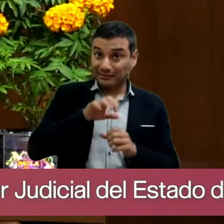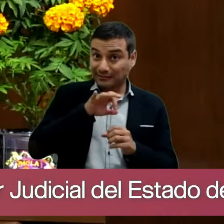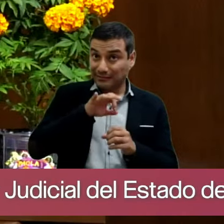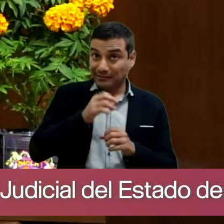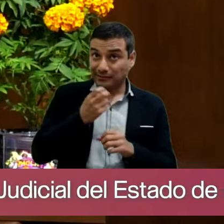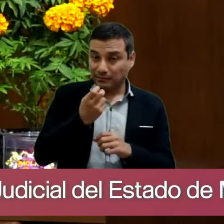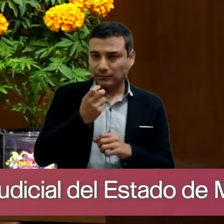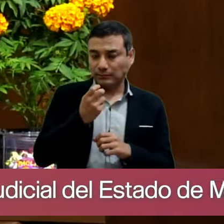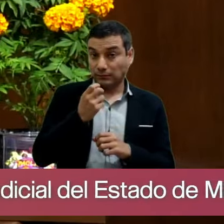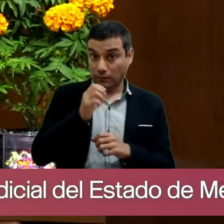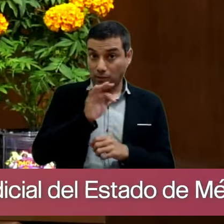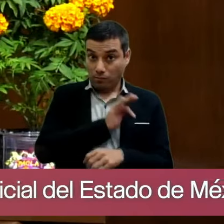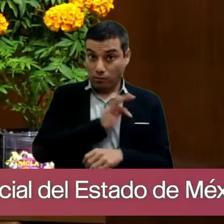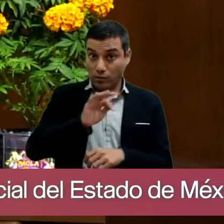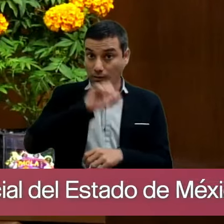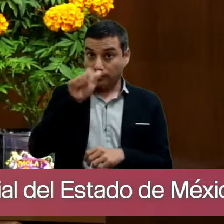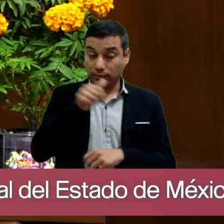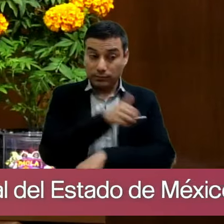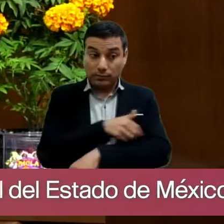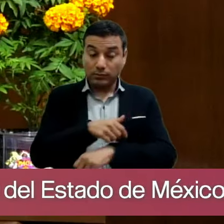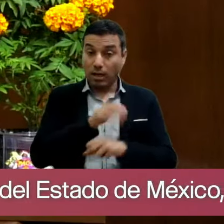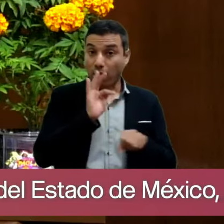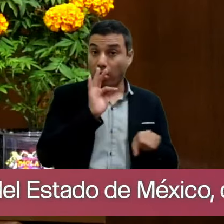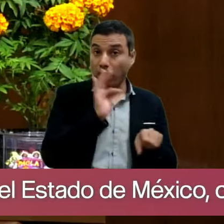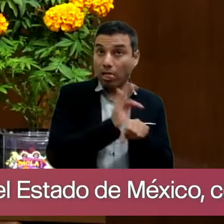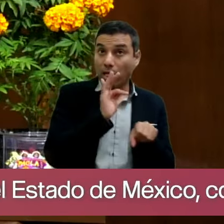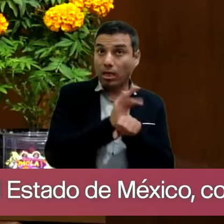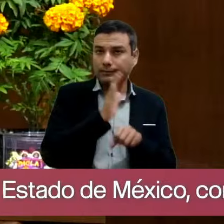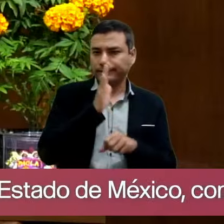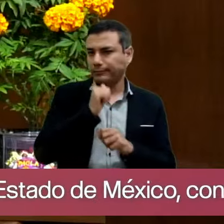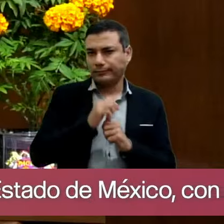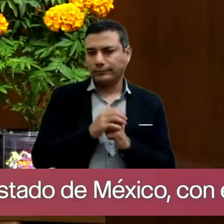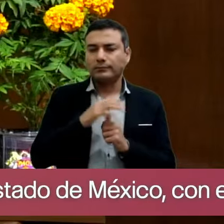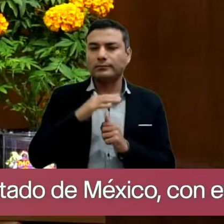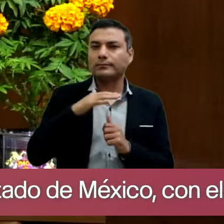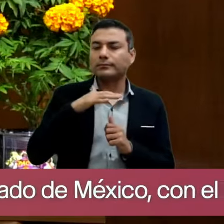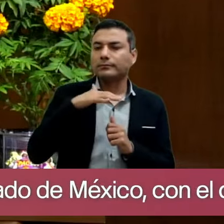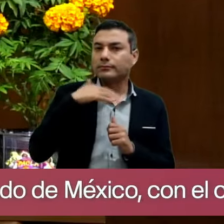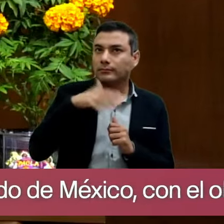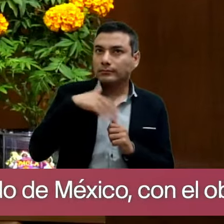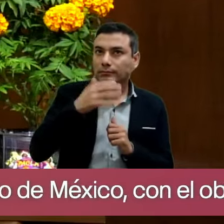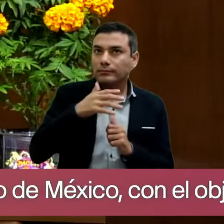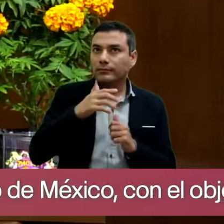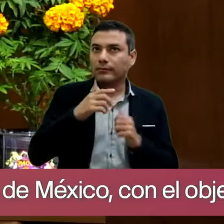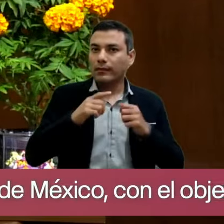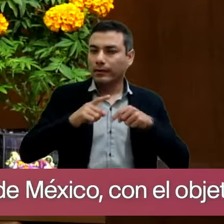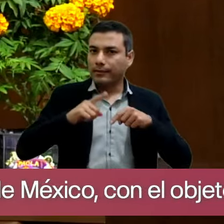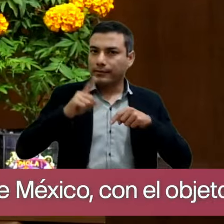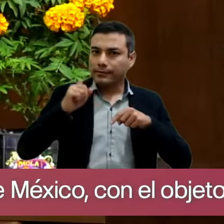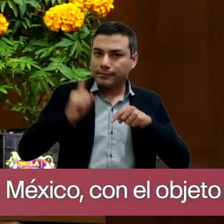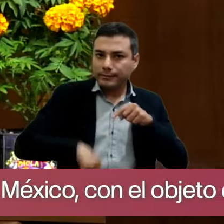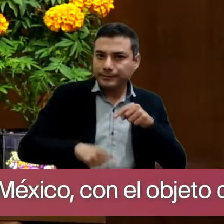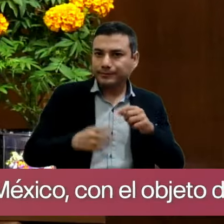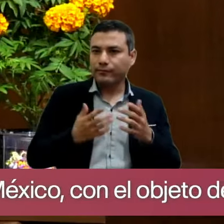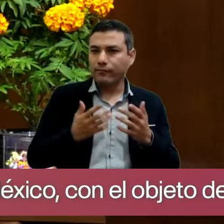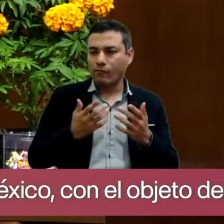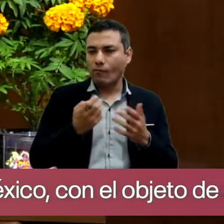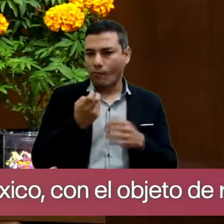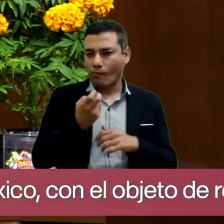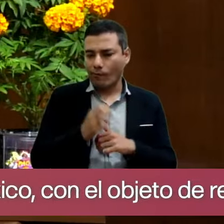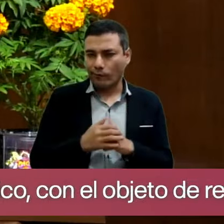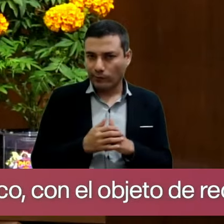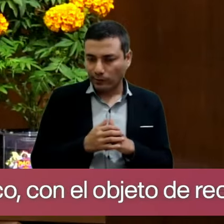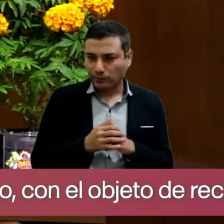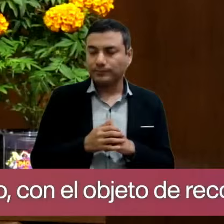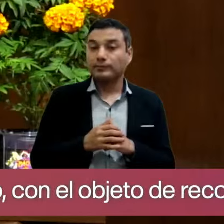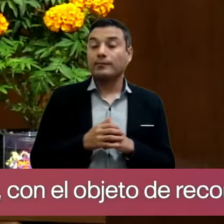prácticas y así abatir la corrupción, la impunidad y el tráfico de influencias. Al respecto,